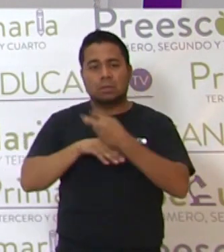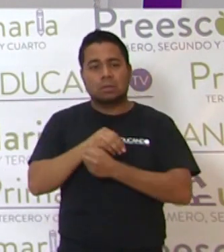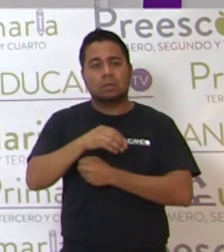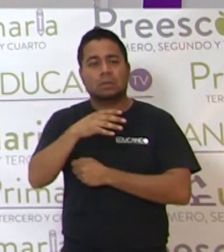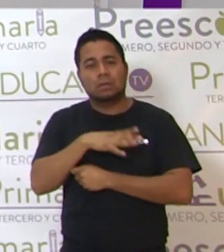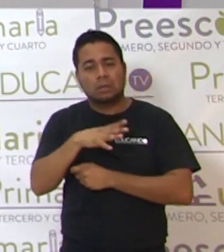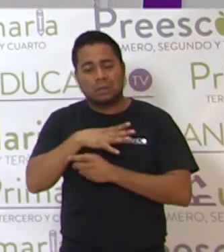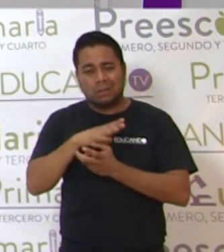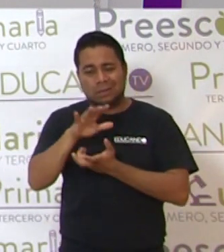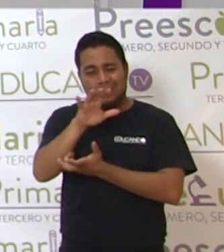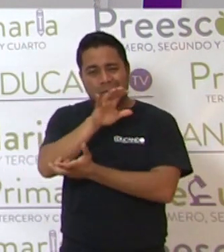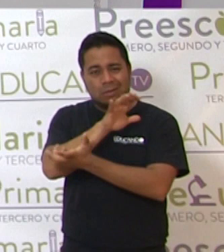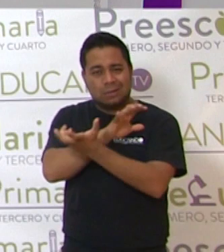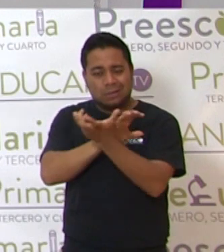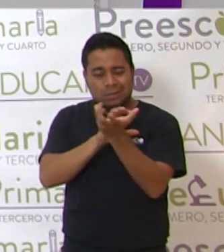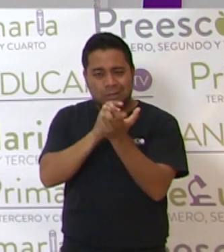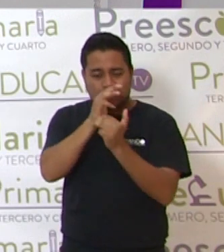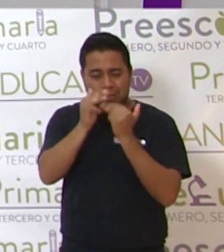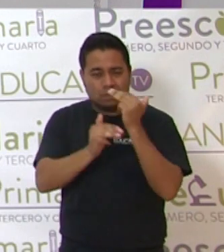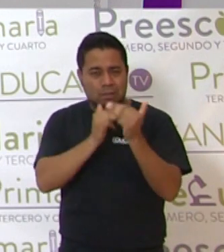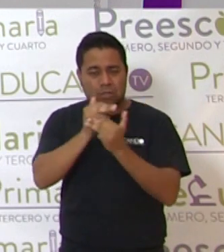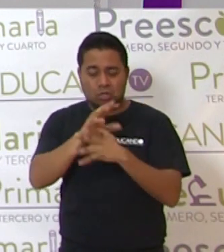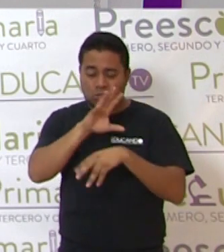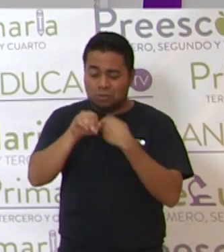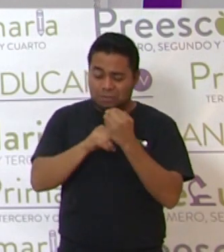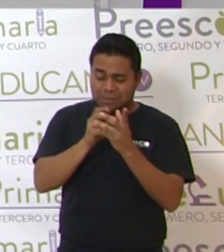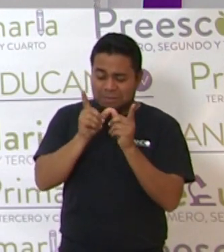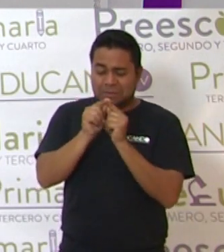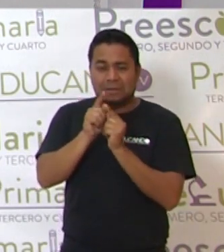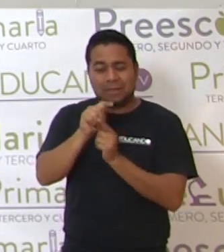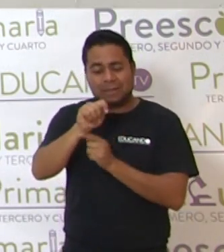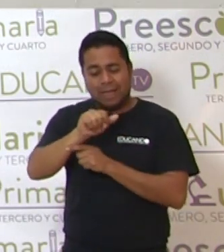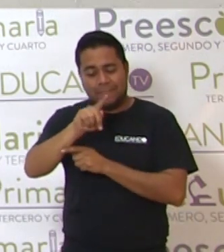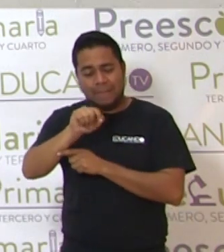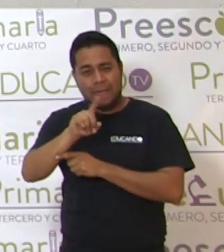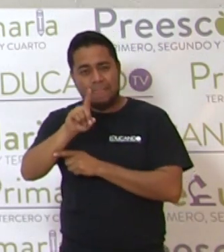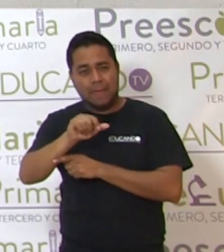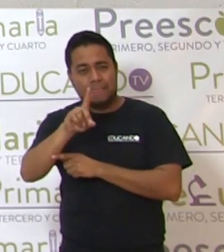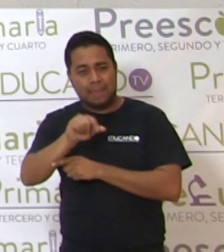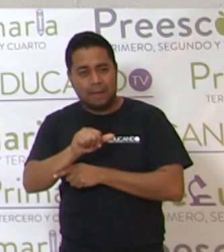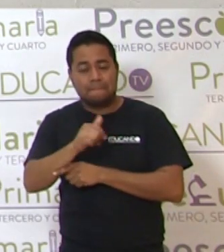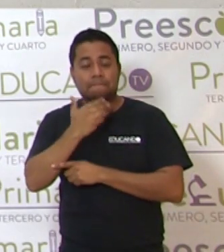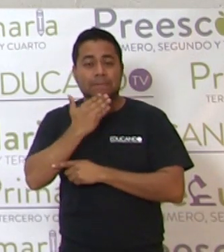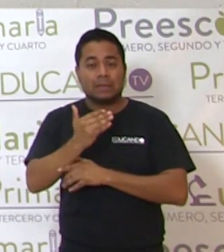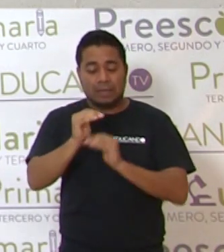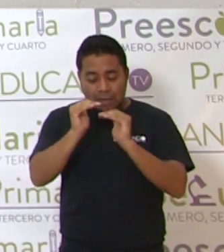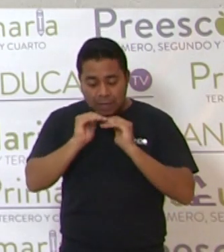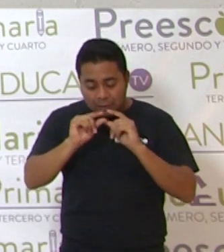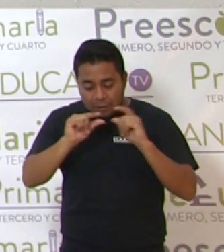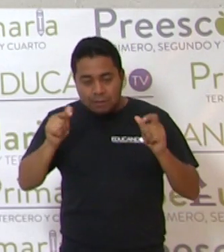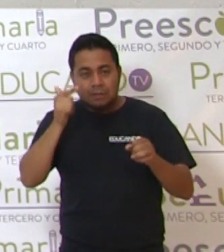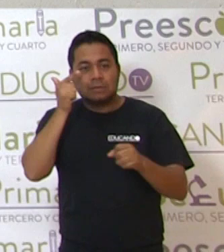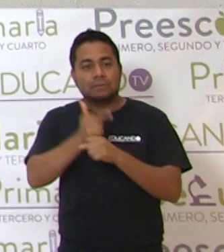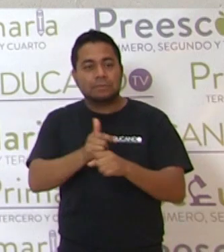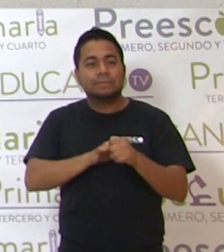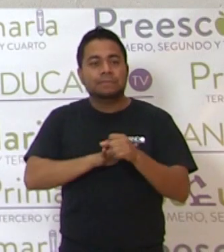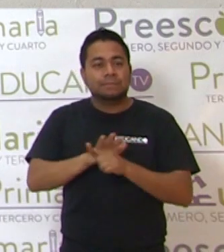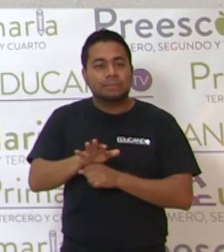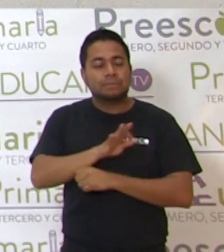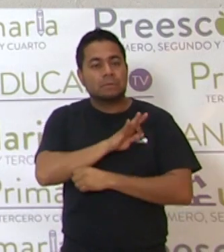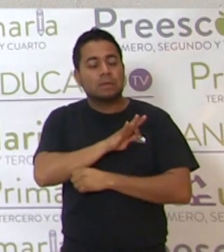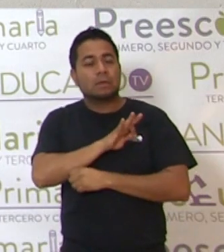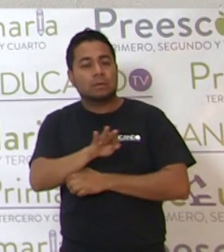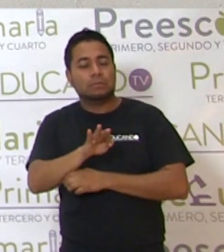bola confusa, el mundo, tata dada. Bien, aquí abajo vas a poder ver también